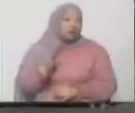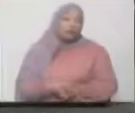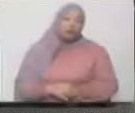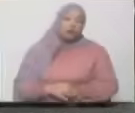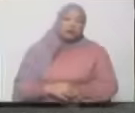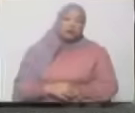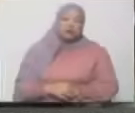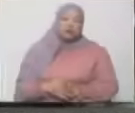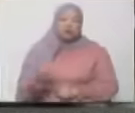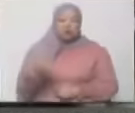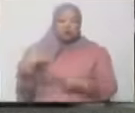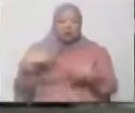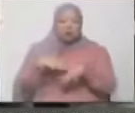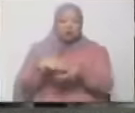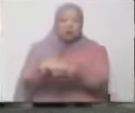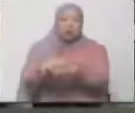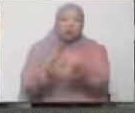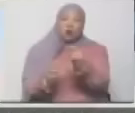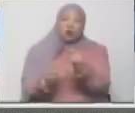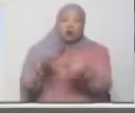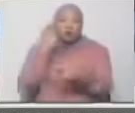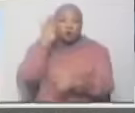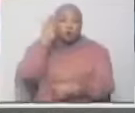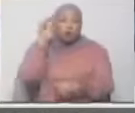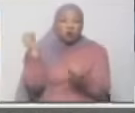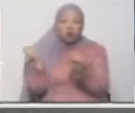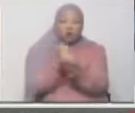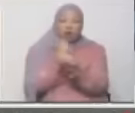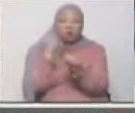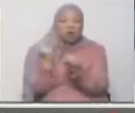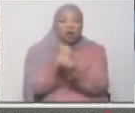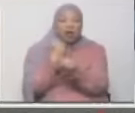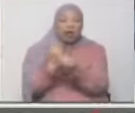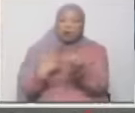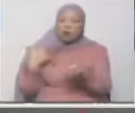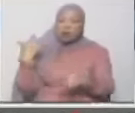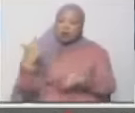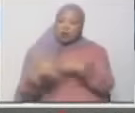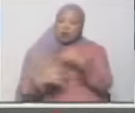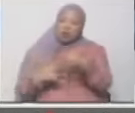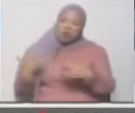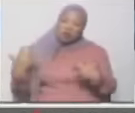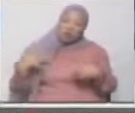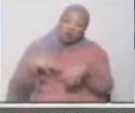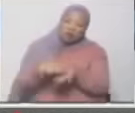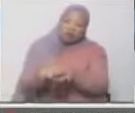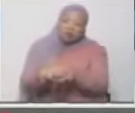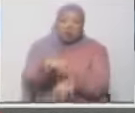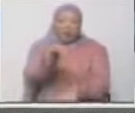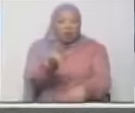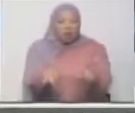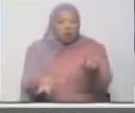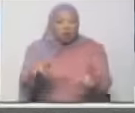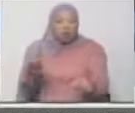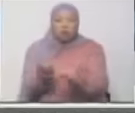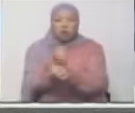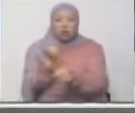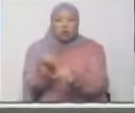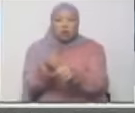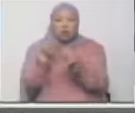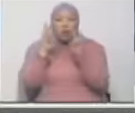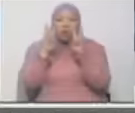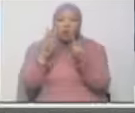con las ganas inmensas de construir el futuro. Porque si algo hay en el pueblo, es ganas inmensas de ver el